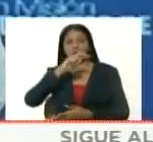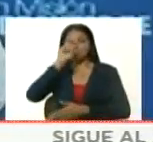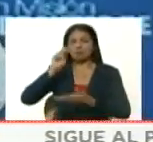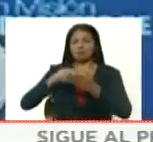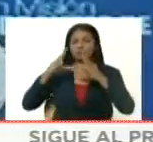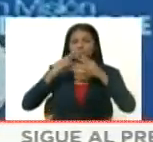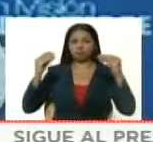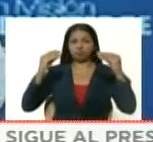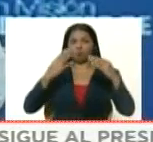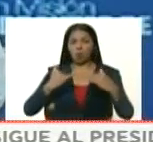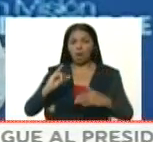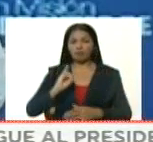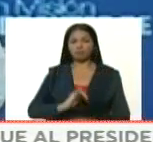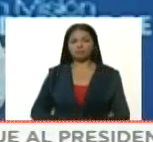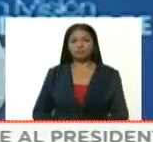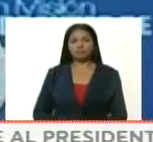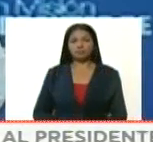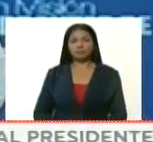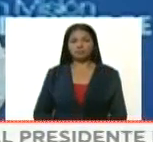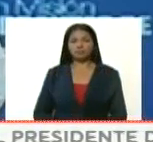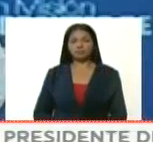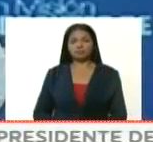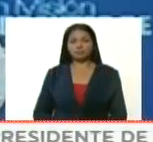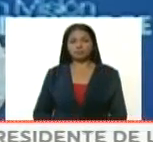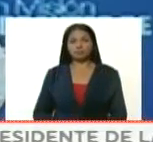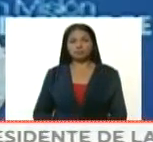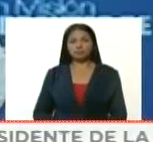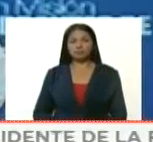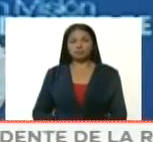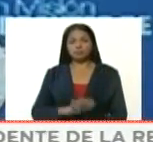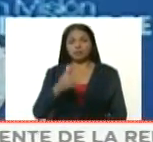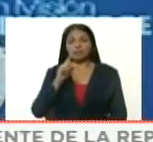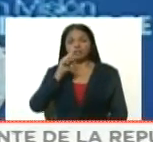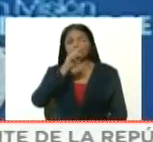nacional. Por ahí han egresado